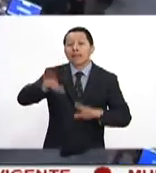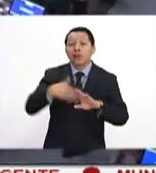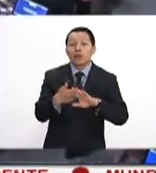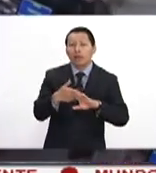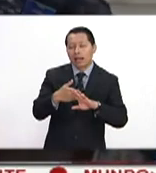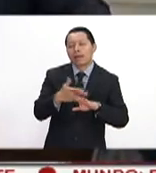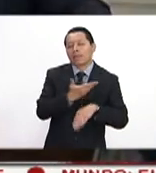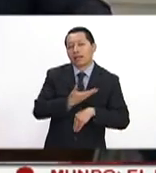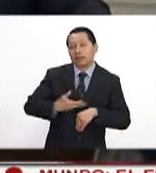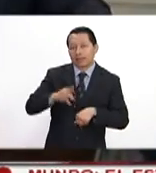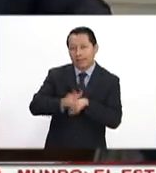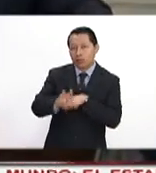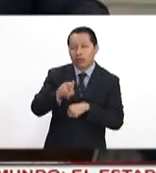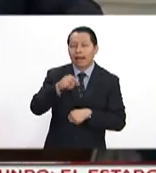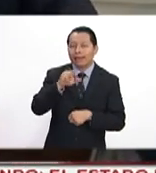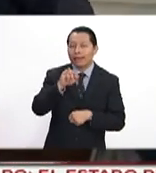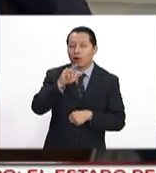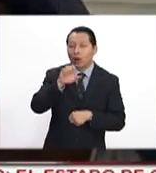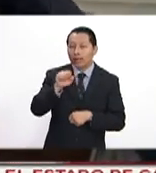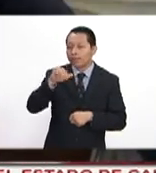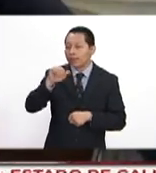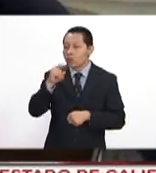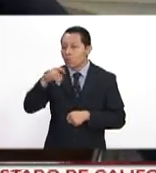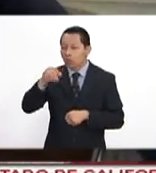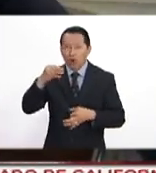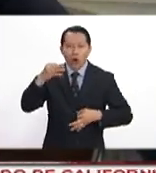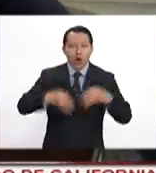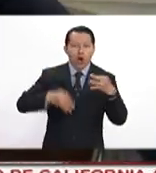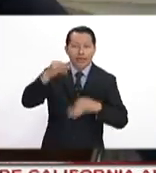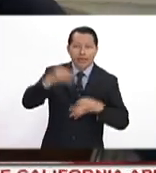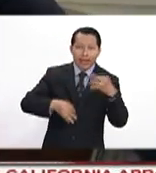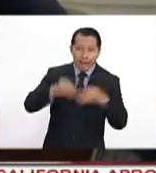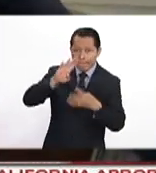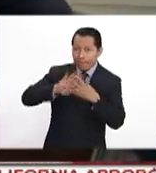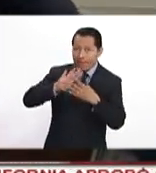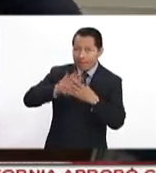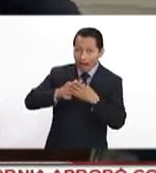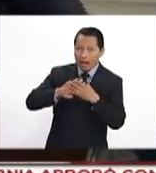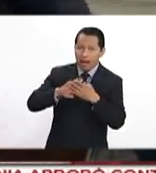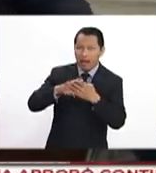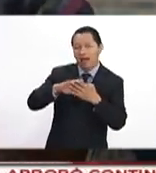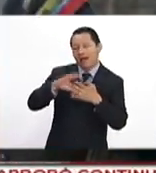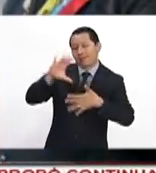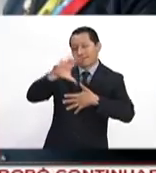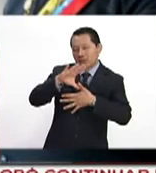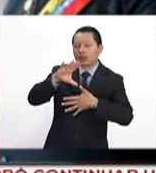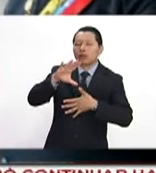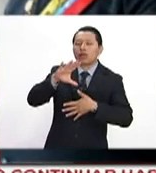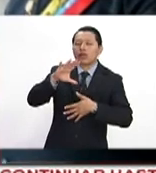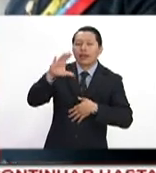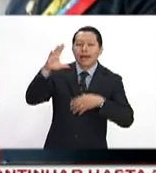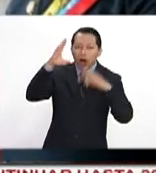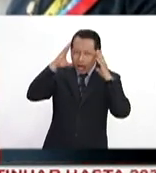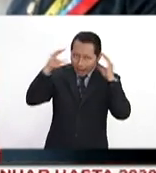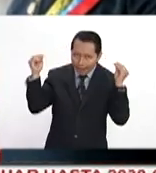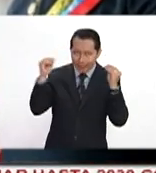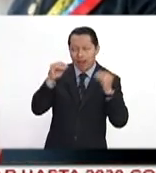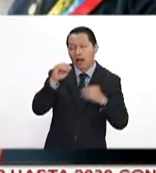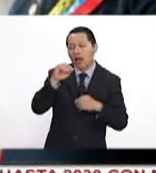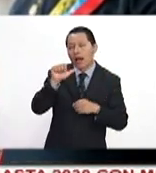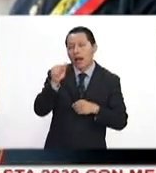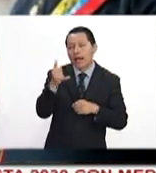presidente de Venezuela, Nicolás Maduro, ante la Corte Penal Internacional en La Haya, allá en Holanda. Lo acusan de crímenes